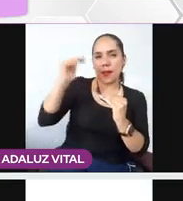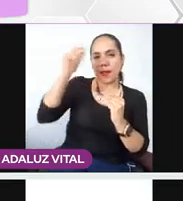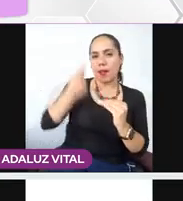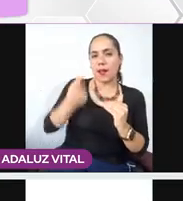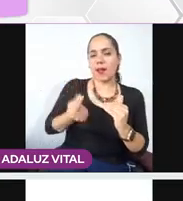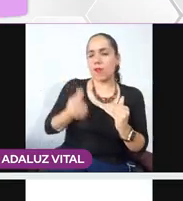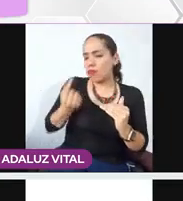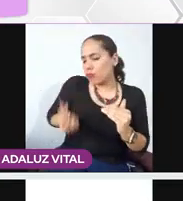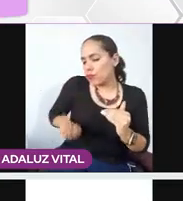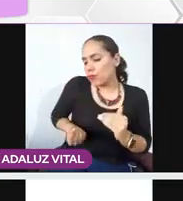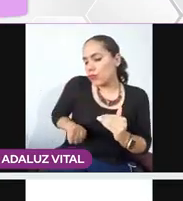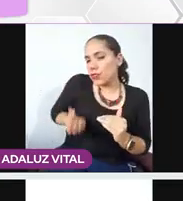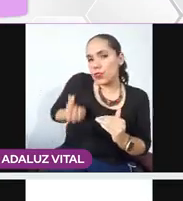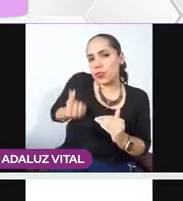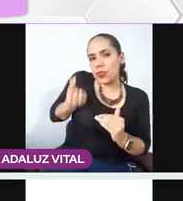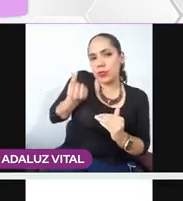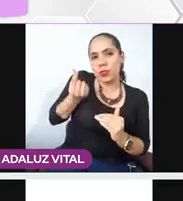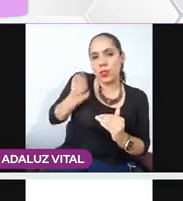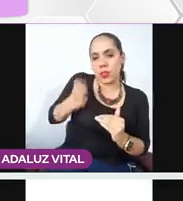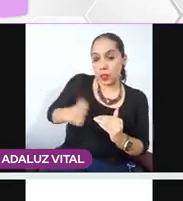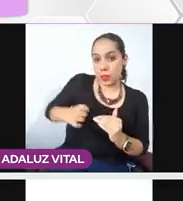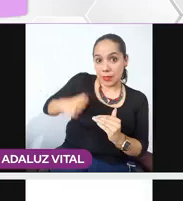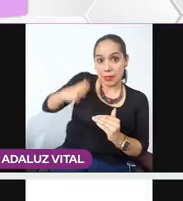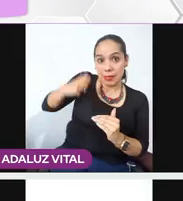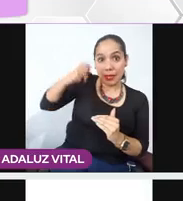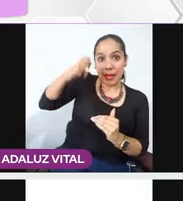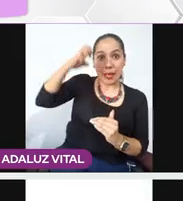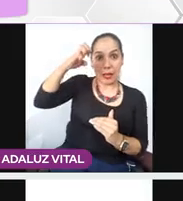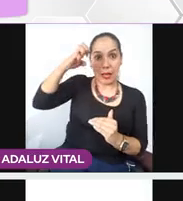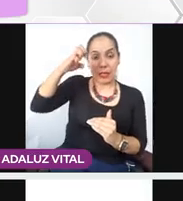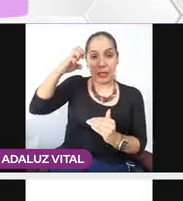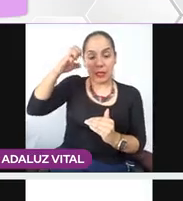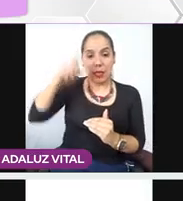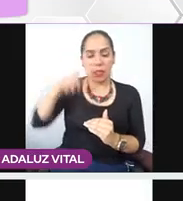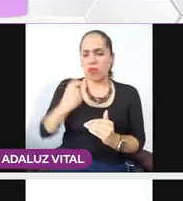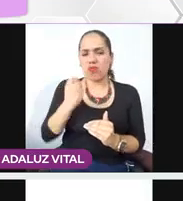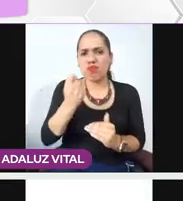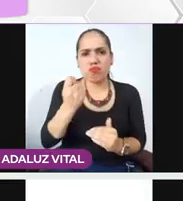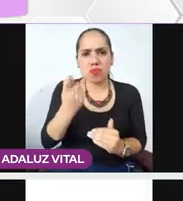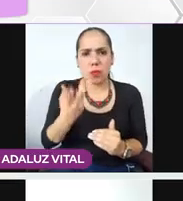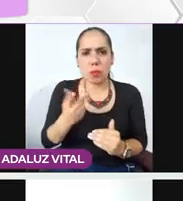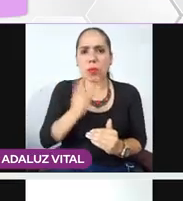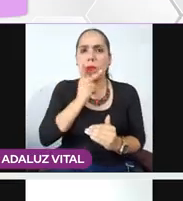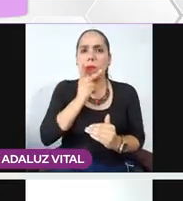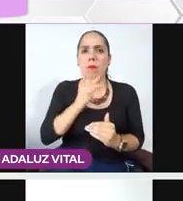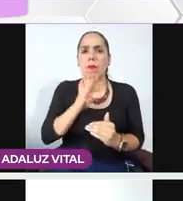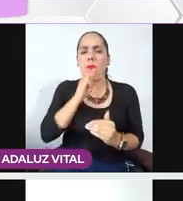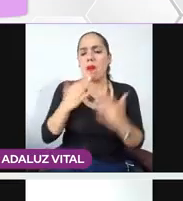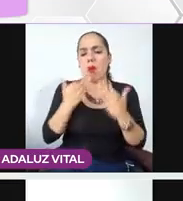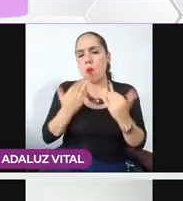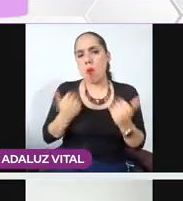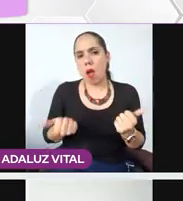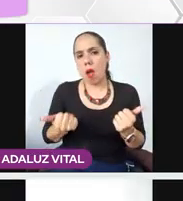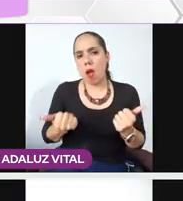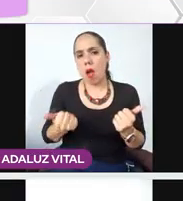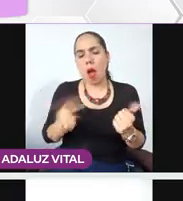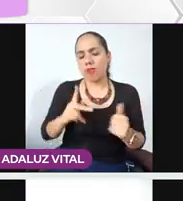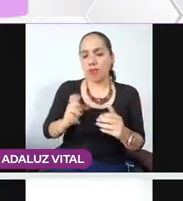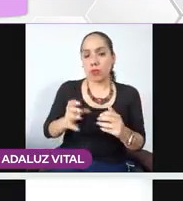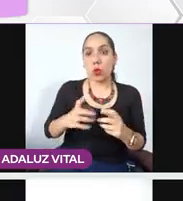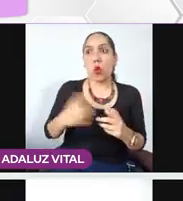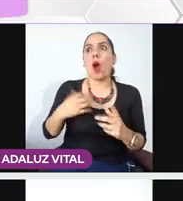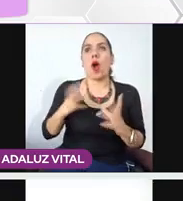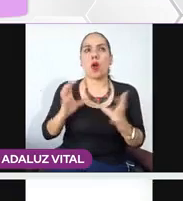sin importar que haya papá o mamá, ellos puedan empezar a crecer y formar su propia personalidad. Claro,